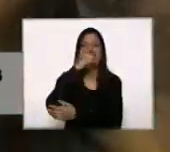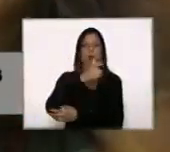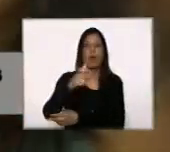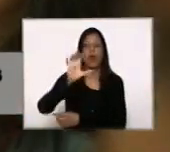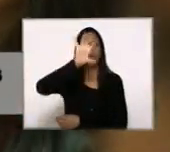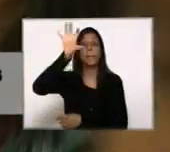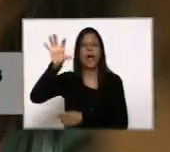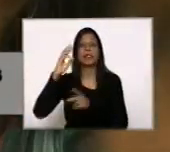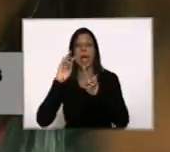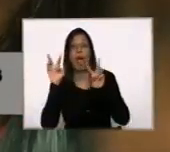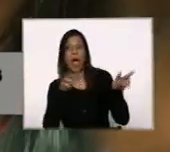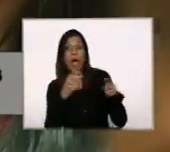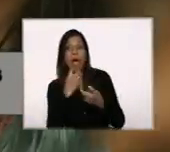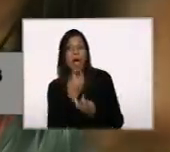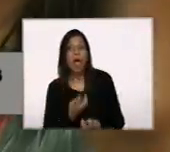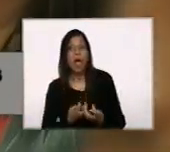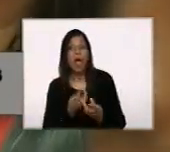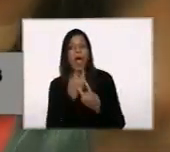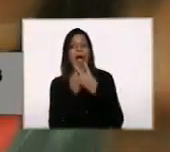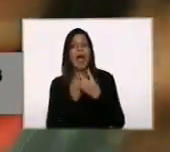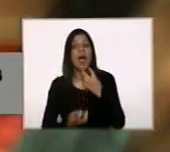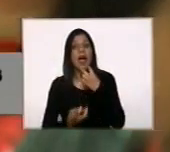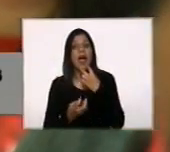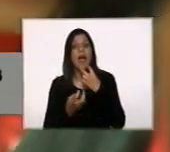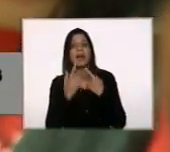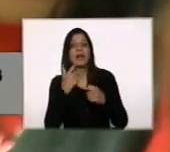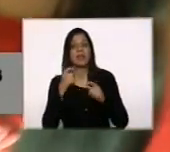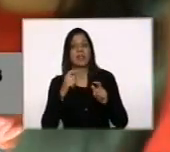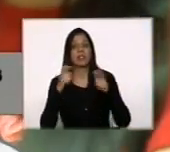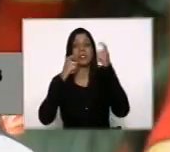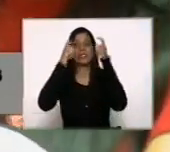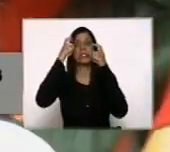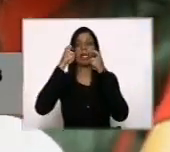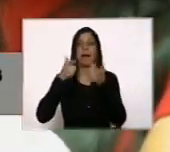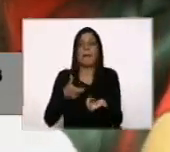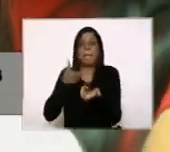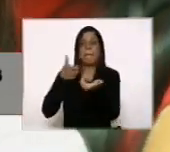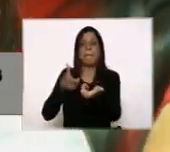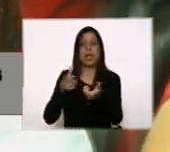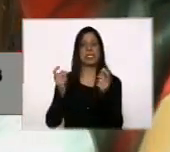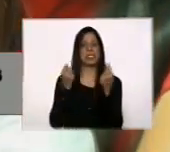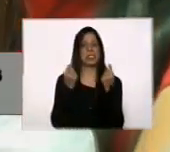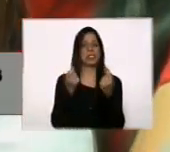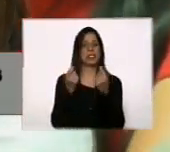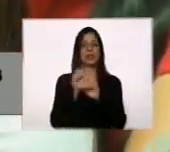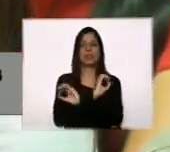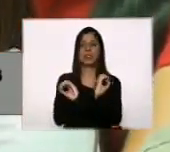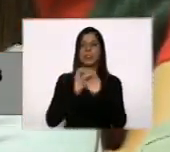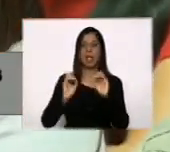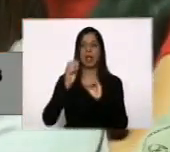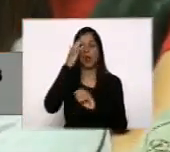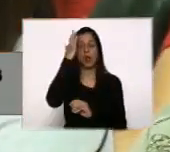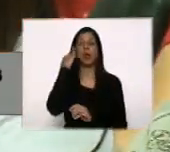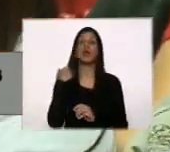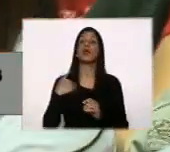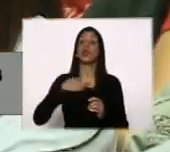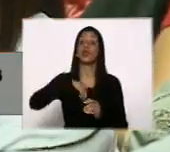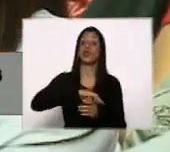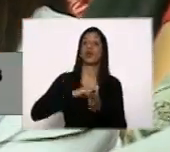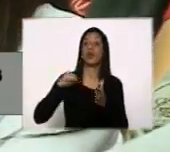verdad, porque Chávez lo hizo sin un tiro, sin un tiro. Comenzamos, bueno, en esa batalla